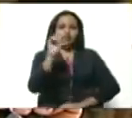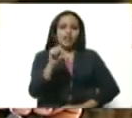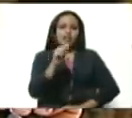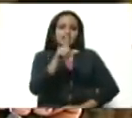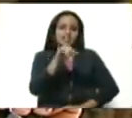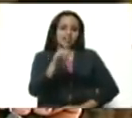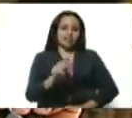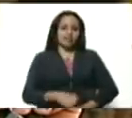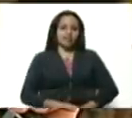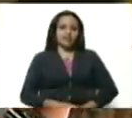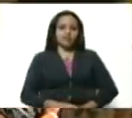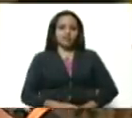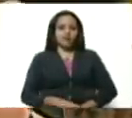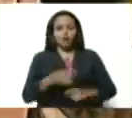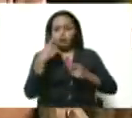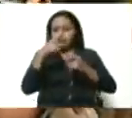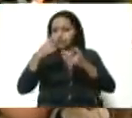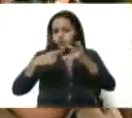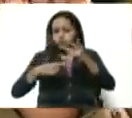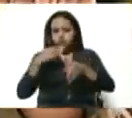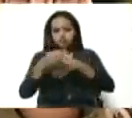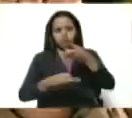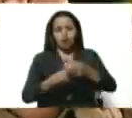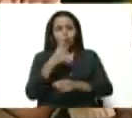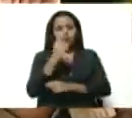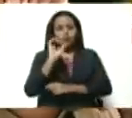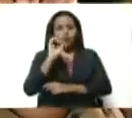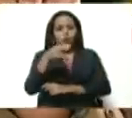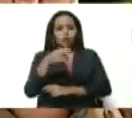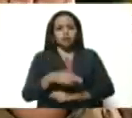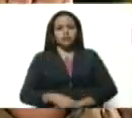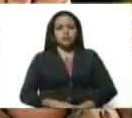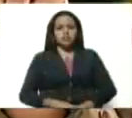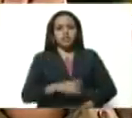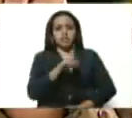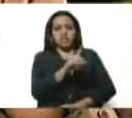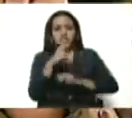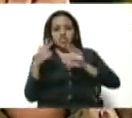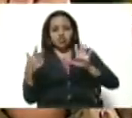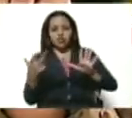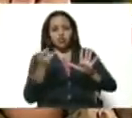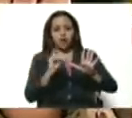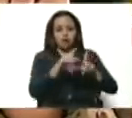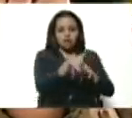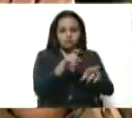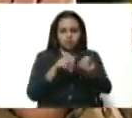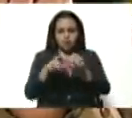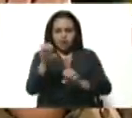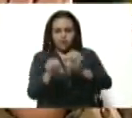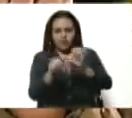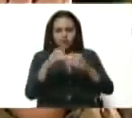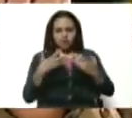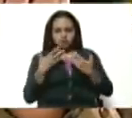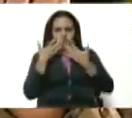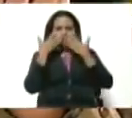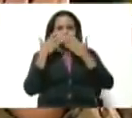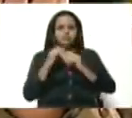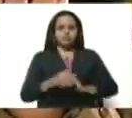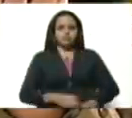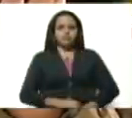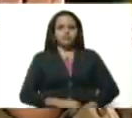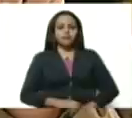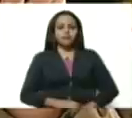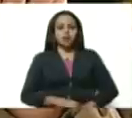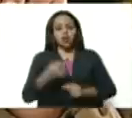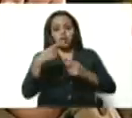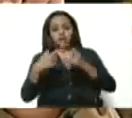candelaria 1 de san agustín y uno de coche 18 de estos casos se captaron en consultas respiratorias de los trajes' de